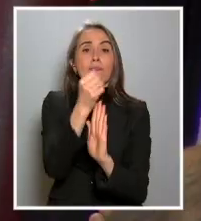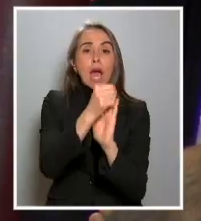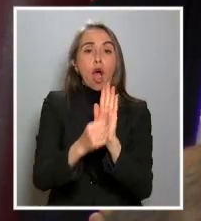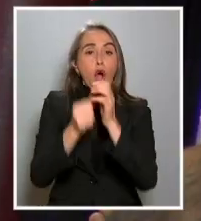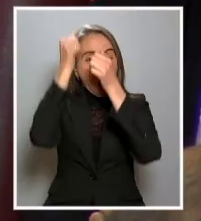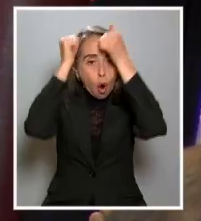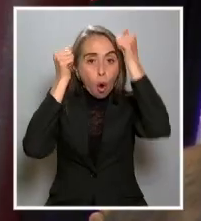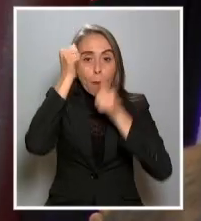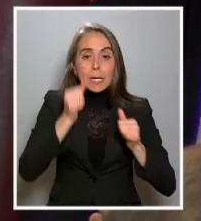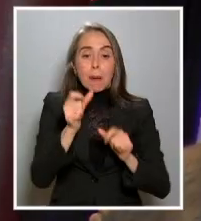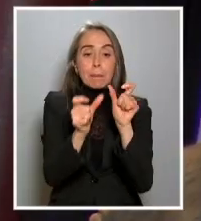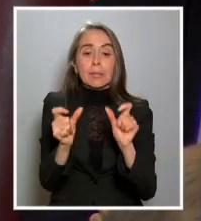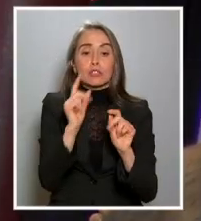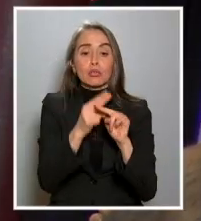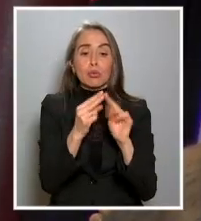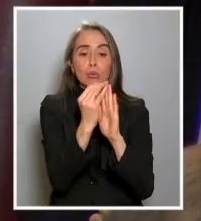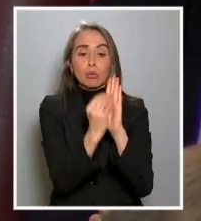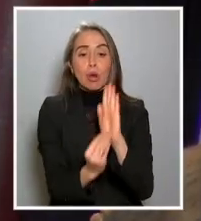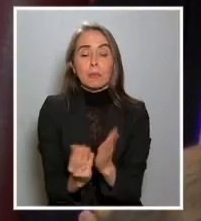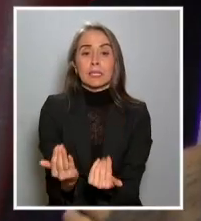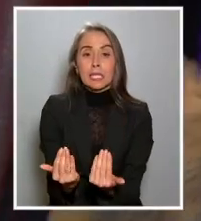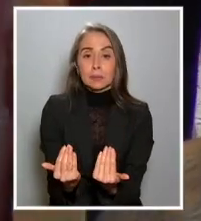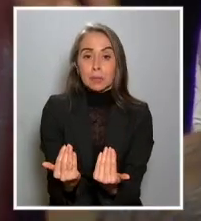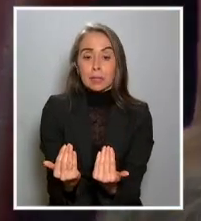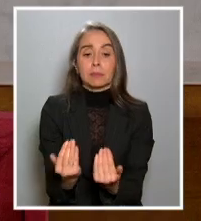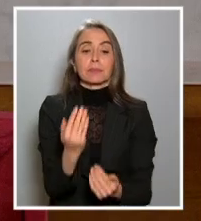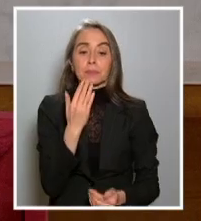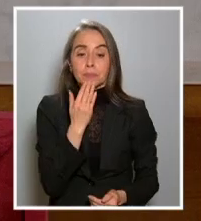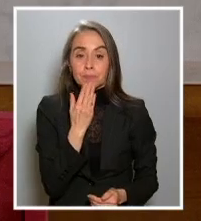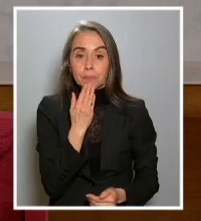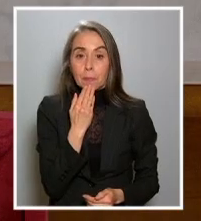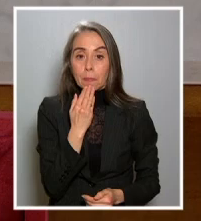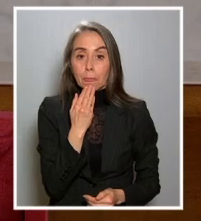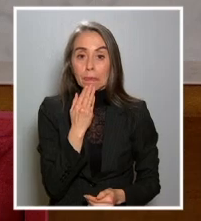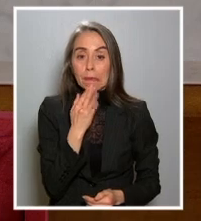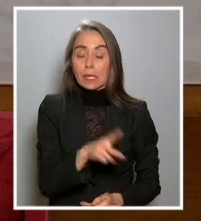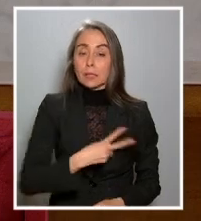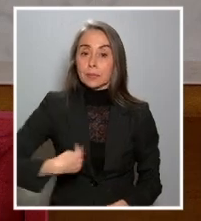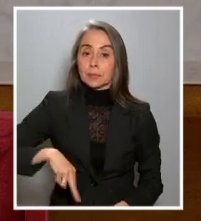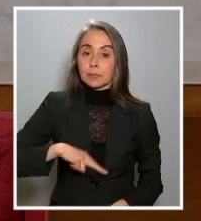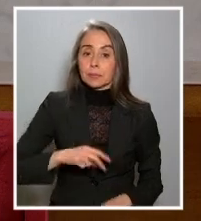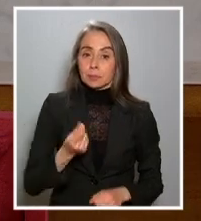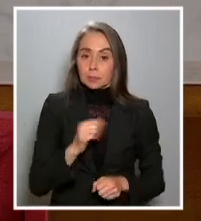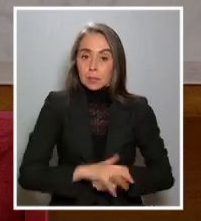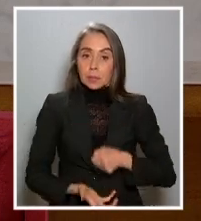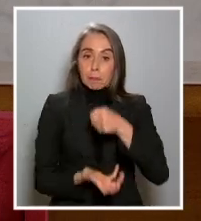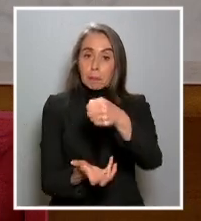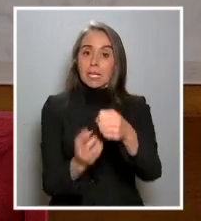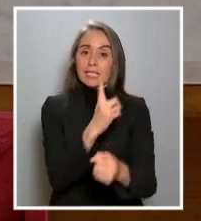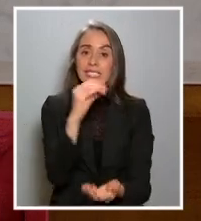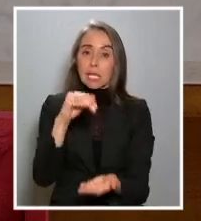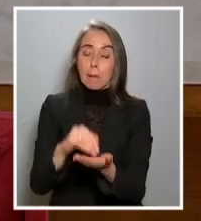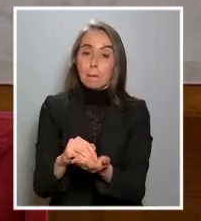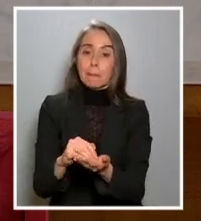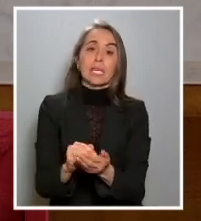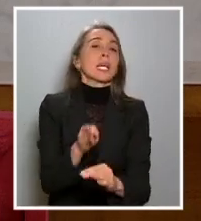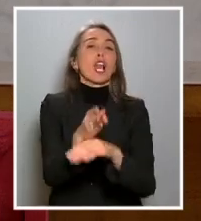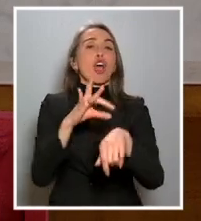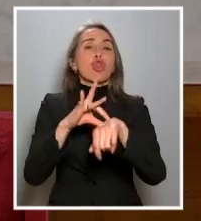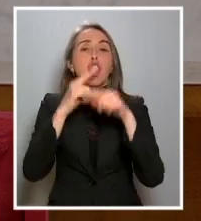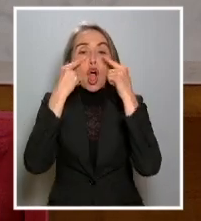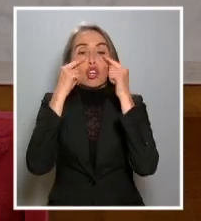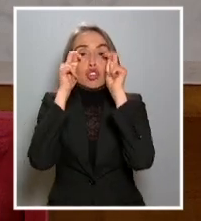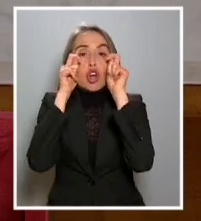para personas en listas de espera. Junto a ello, estamos destinando recursos para 100.000 consultas de oftalmología